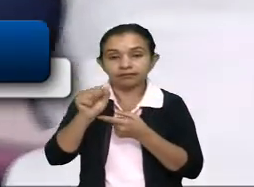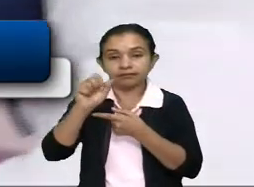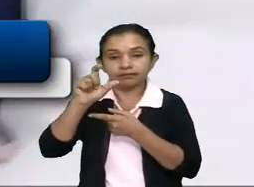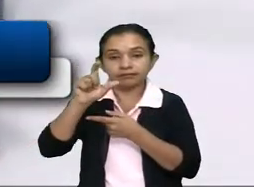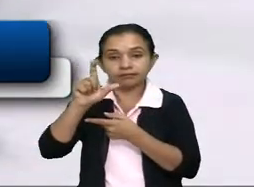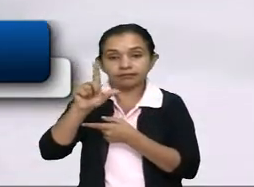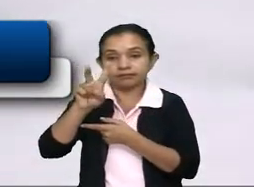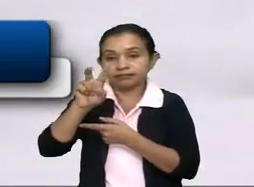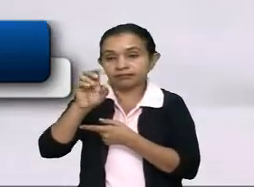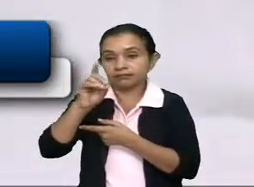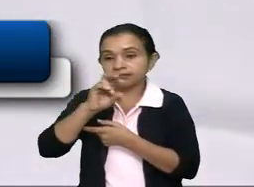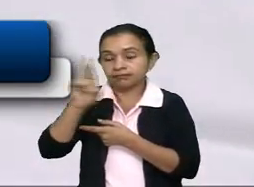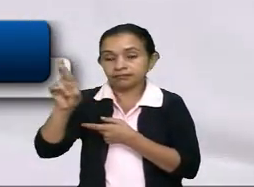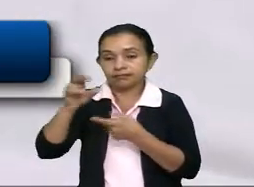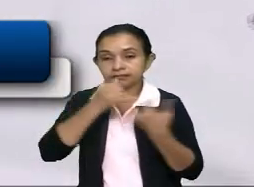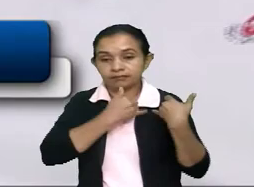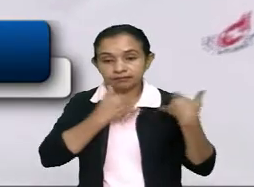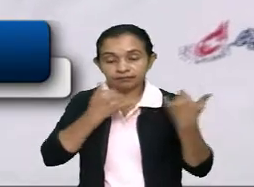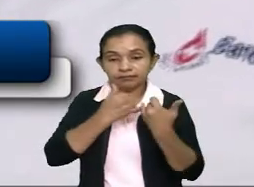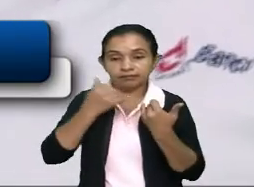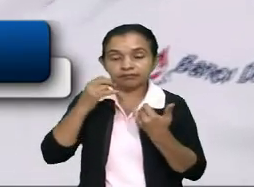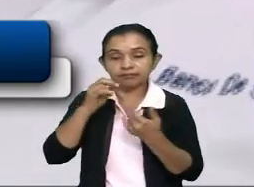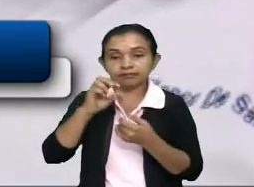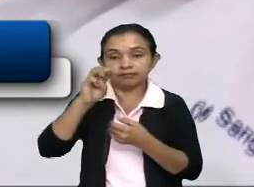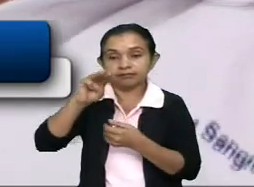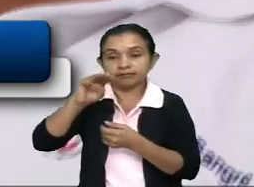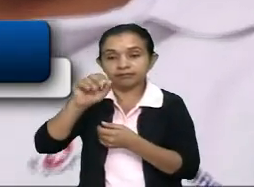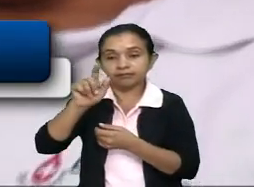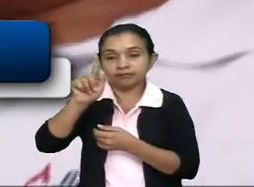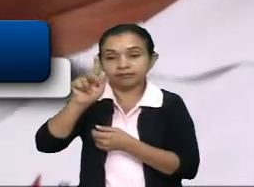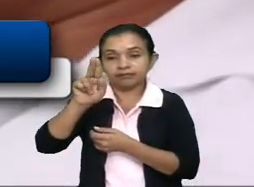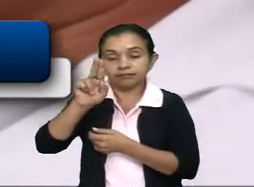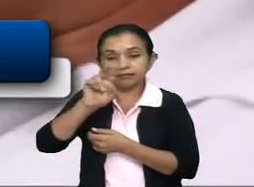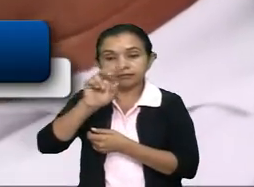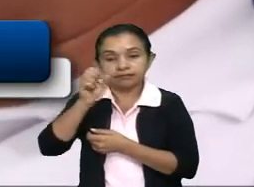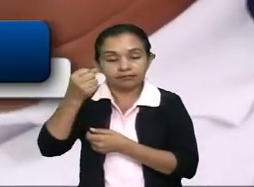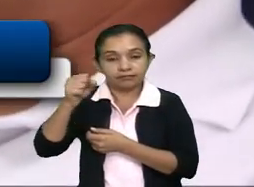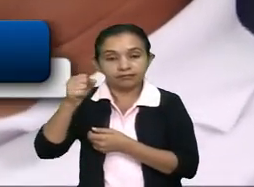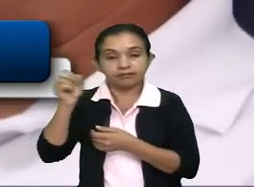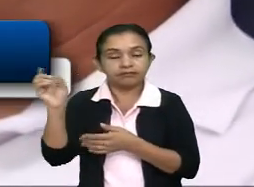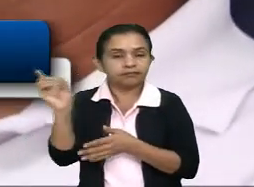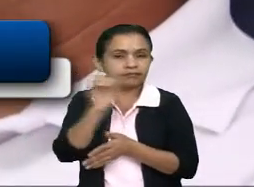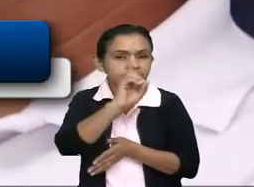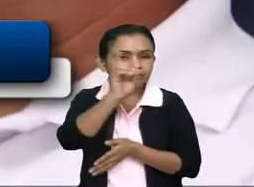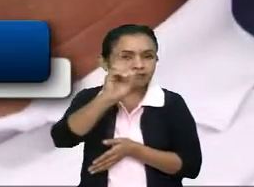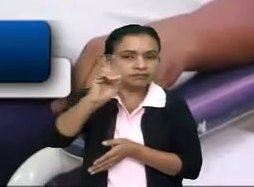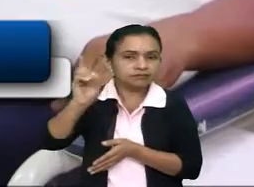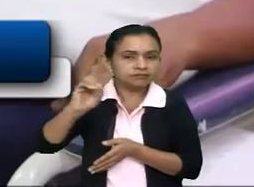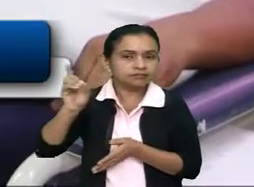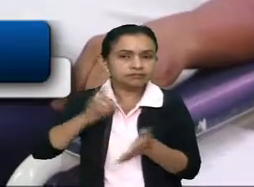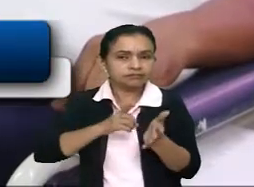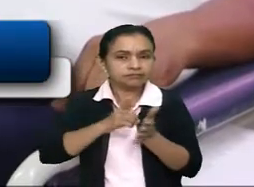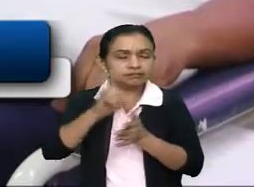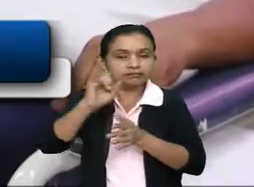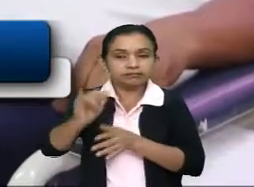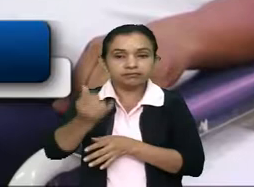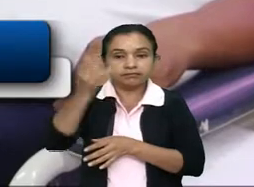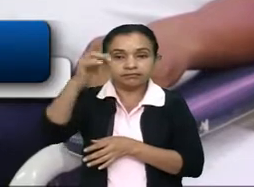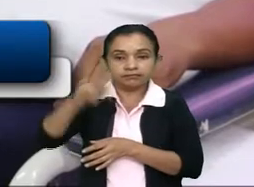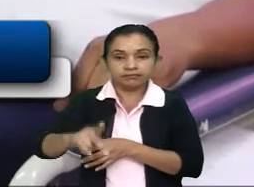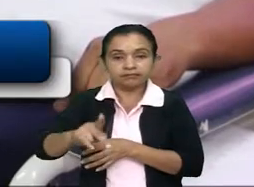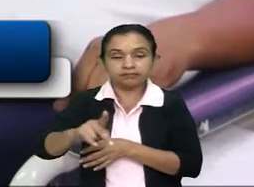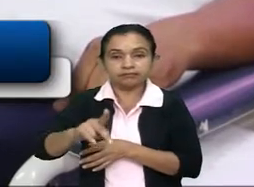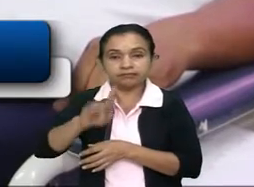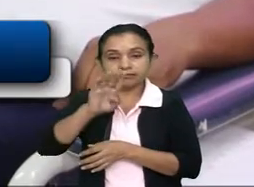y el instituto ramón matus este instituto está en en jinotepe gran kilómetro